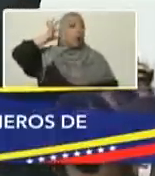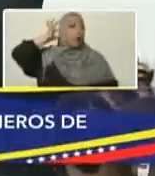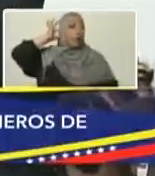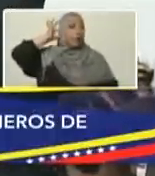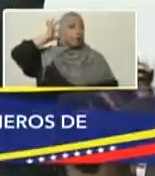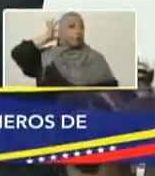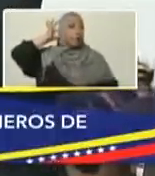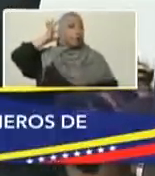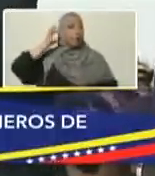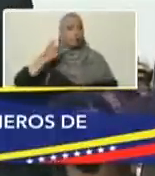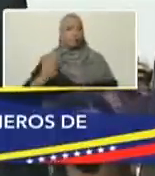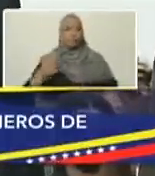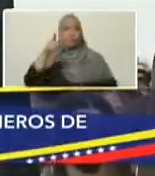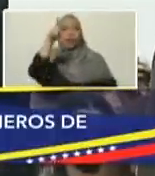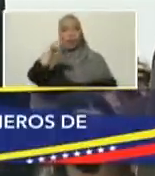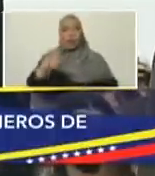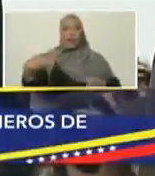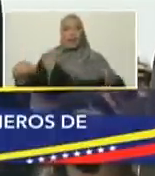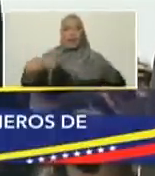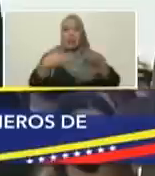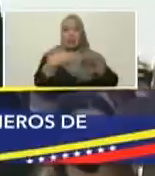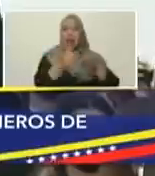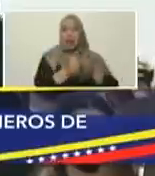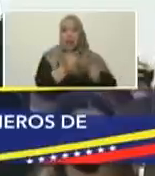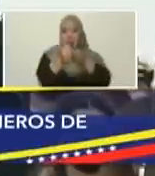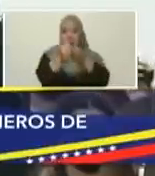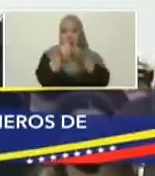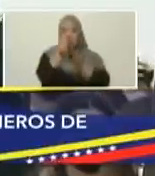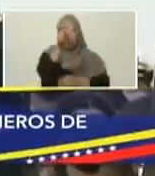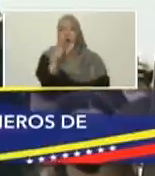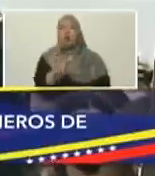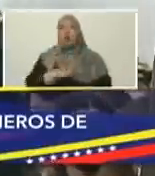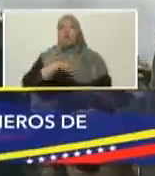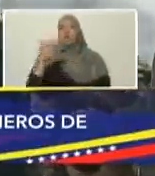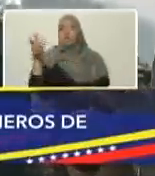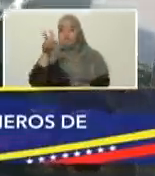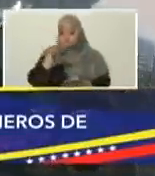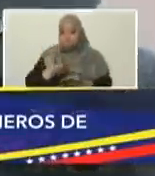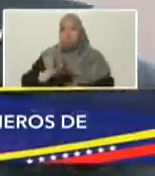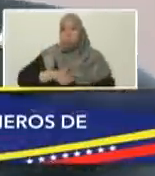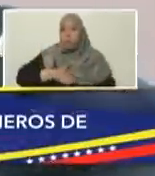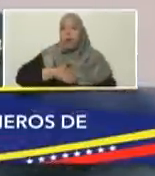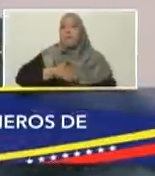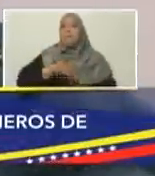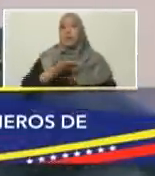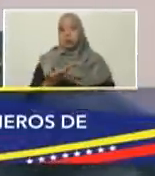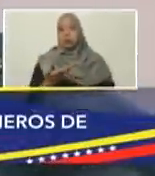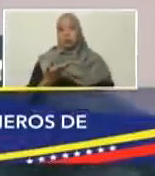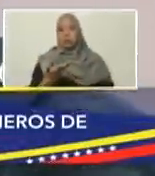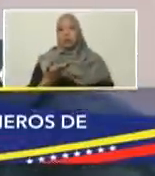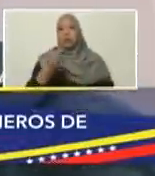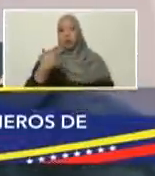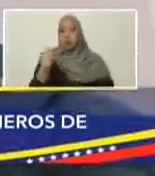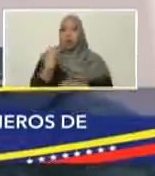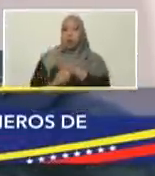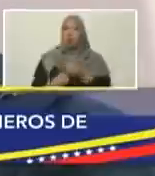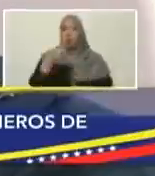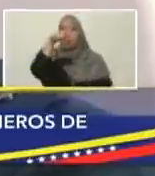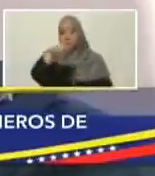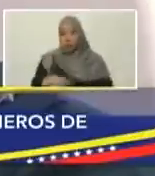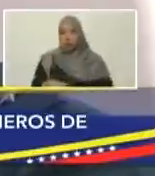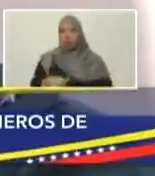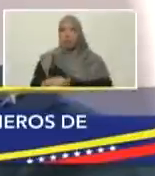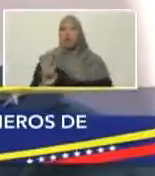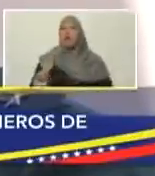y tenientes de navío tienen mi autorización como comandante jefe para